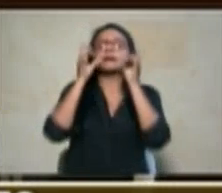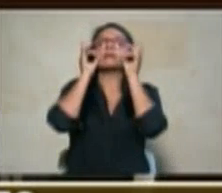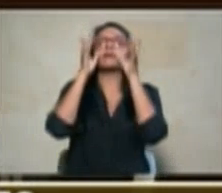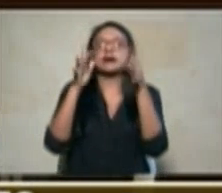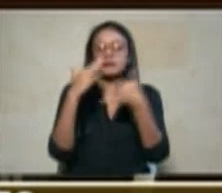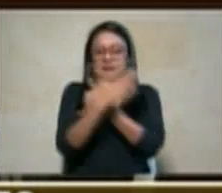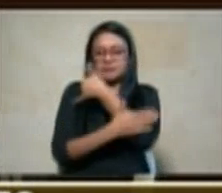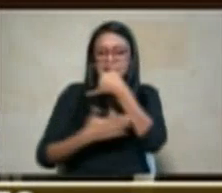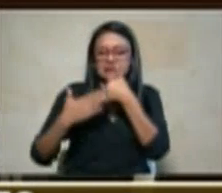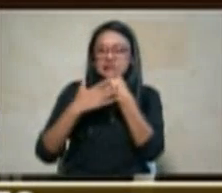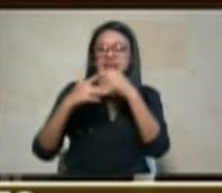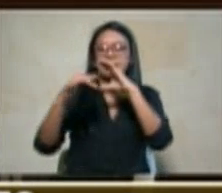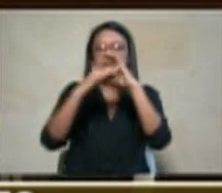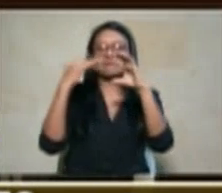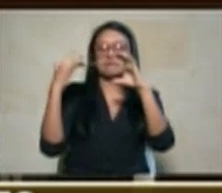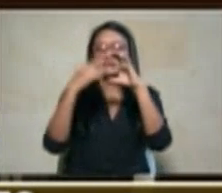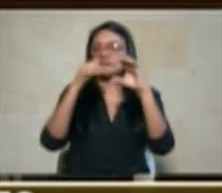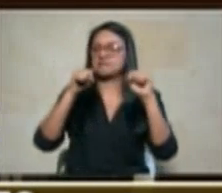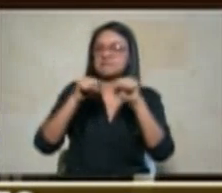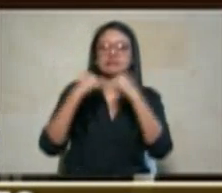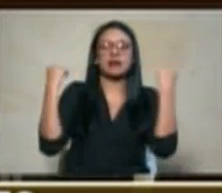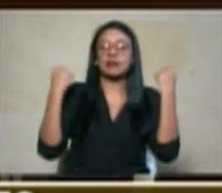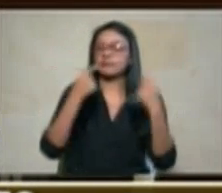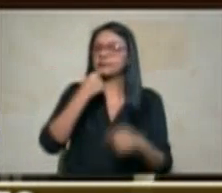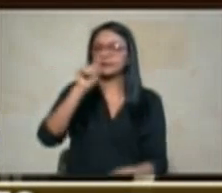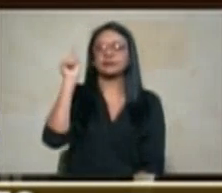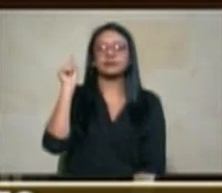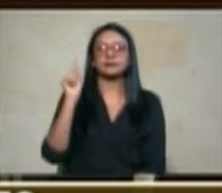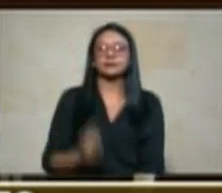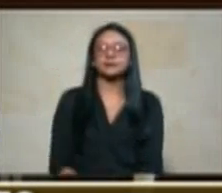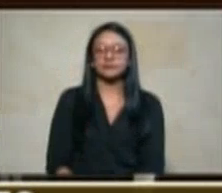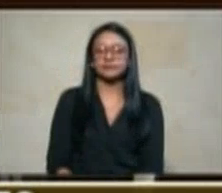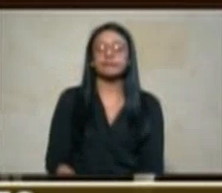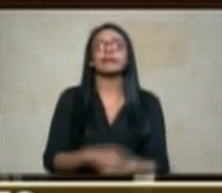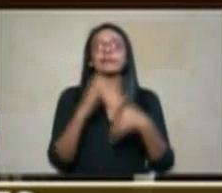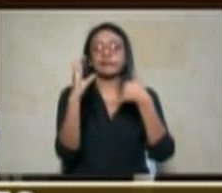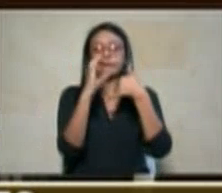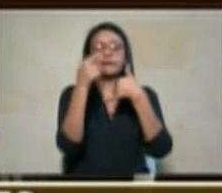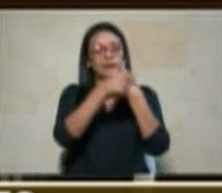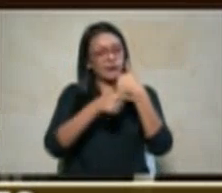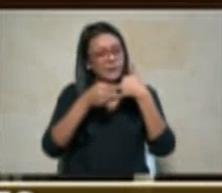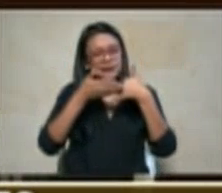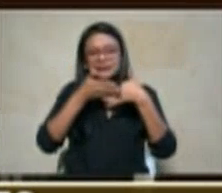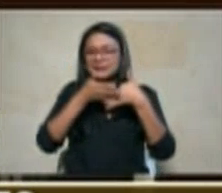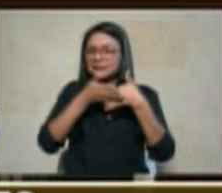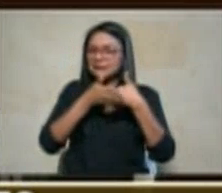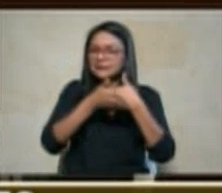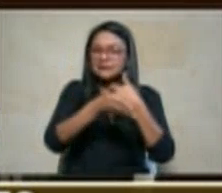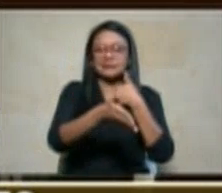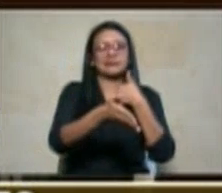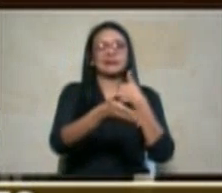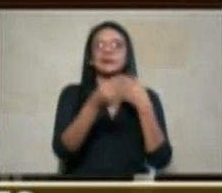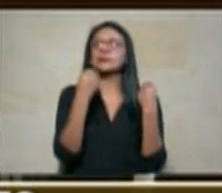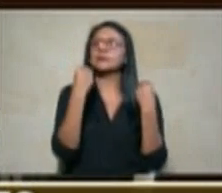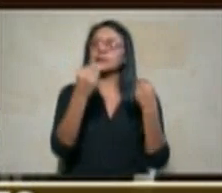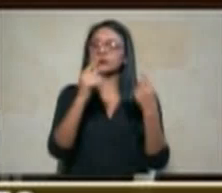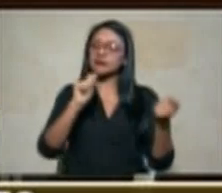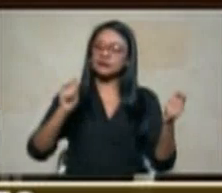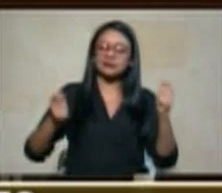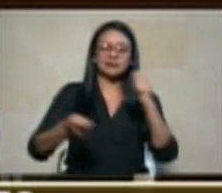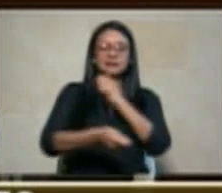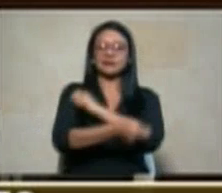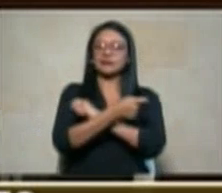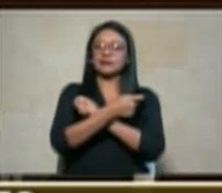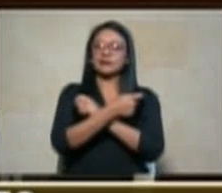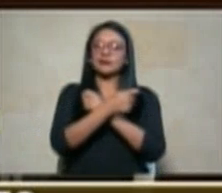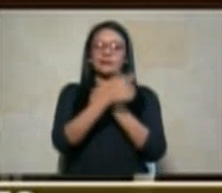cosa. Colombia tiene que seguir avanzando para convertirse en una sociedad moderna,